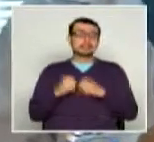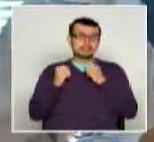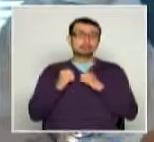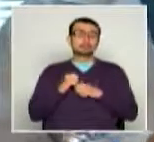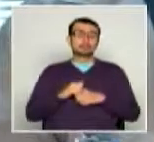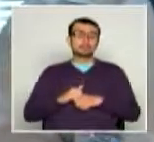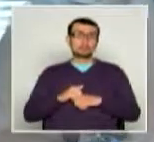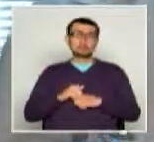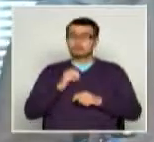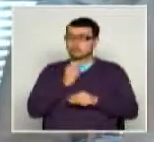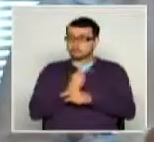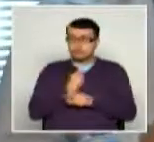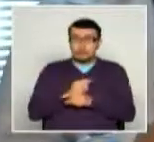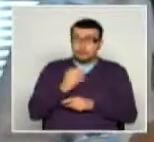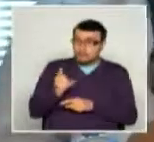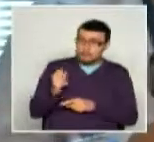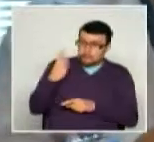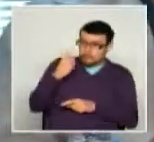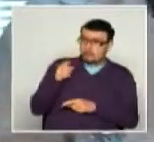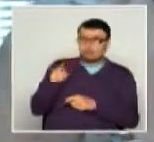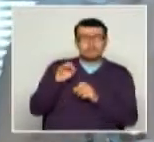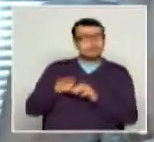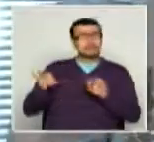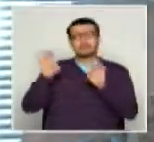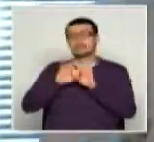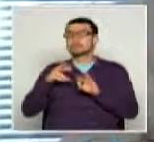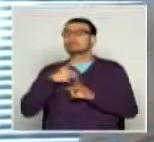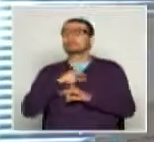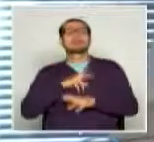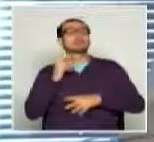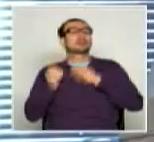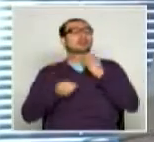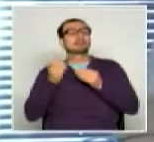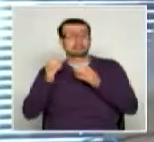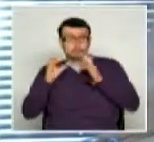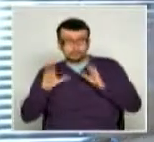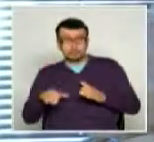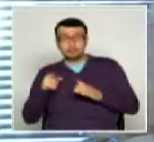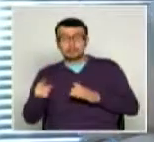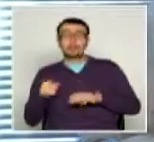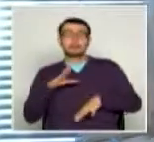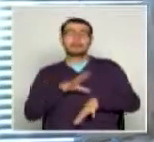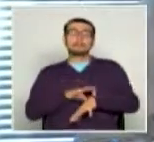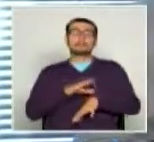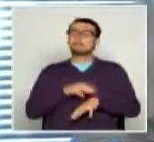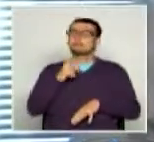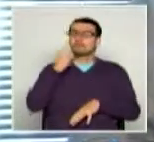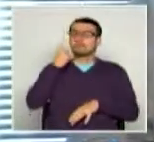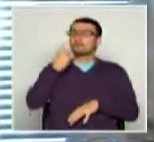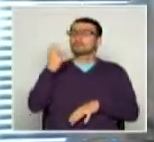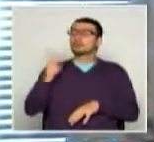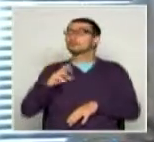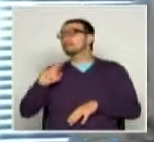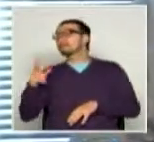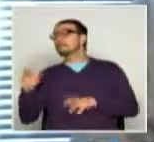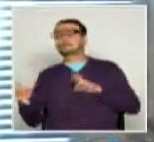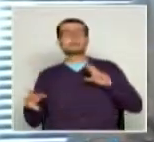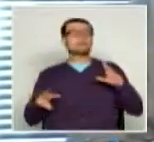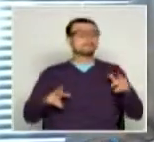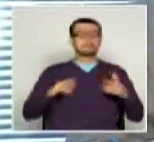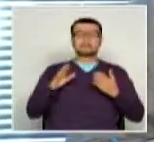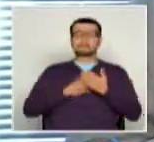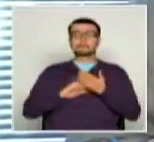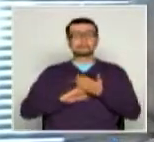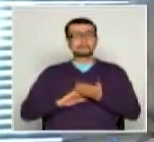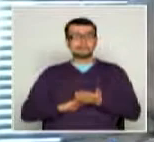cuerpo. Entonces ahí es la importancia de lo que nosotros hacemos en el parque médico, de buscar otras soluciones,